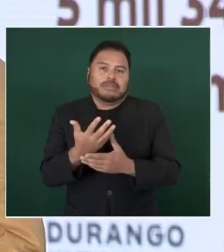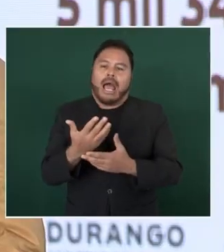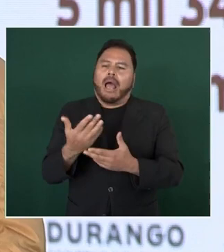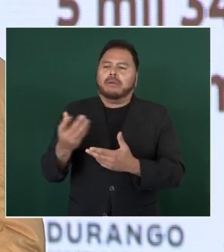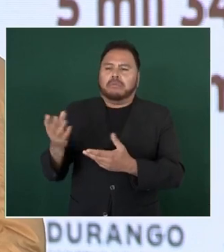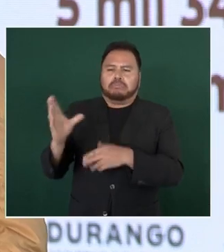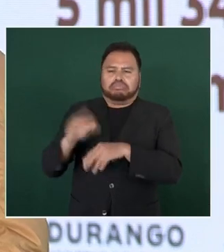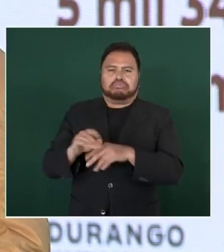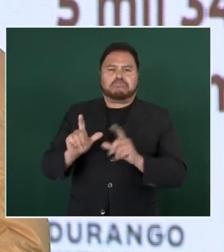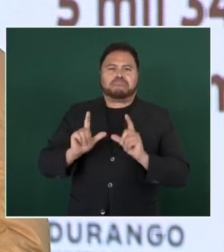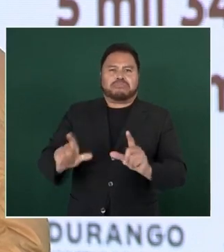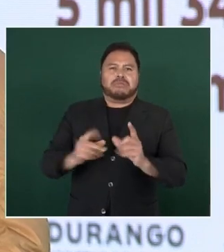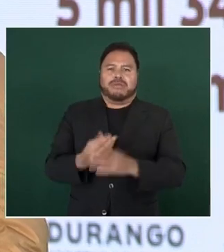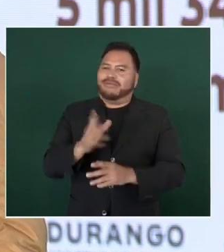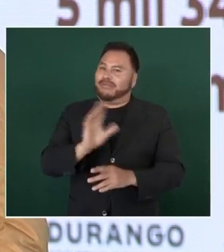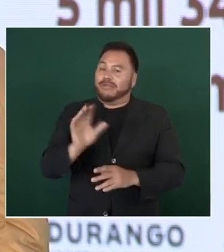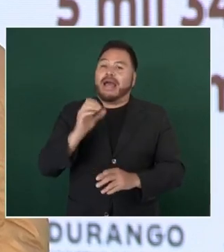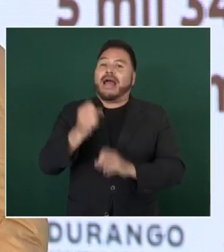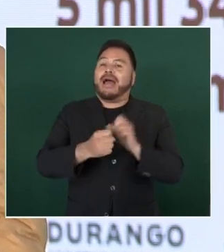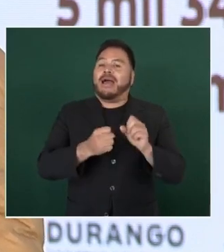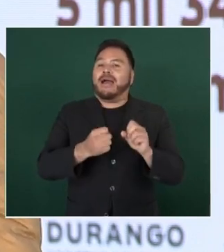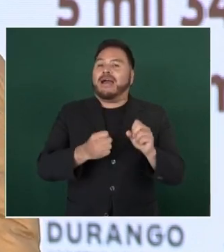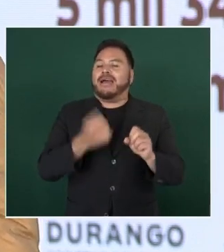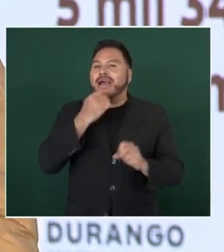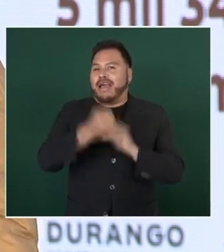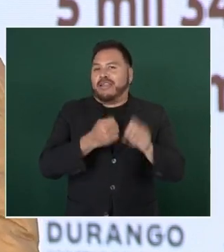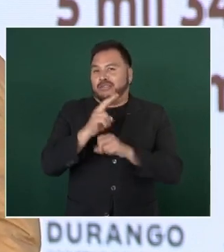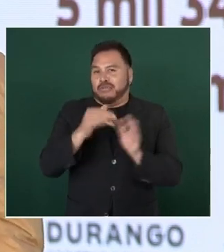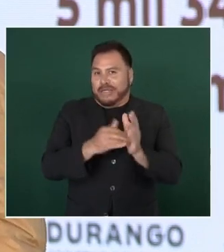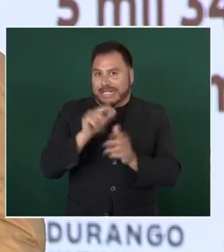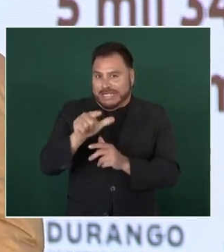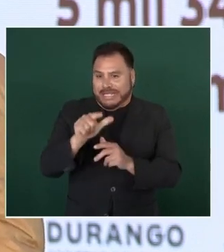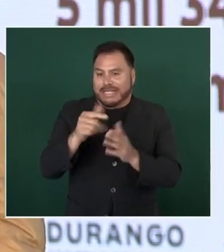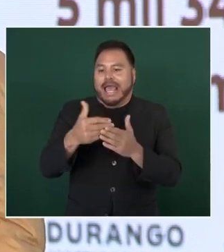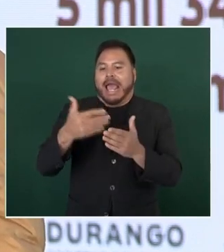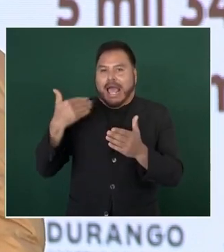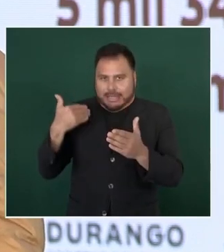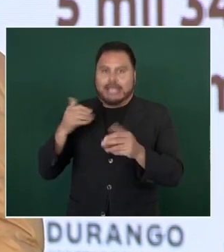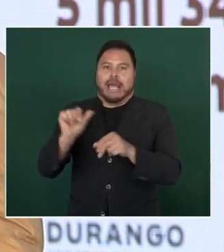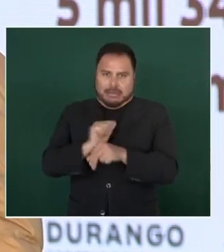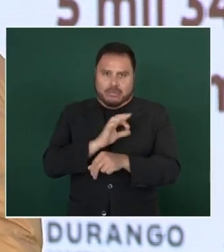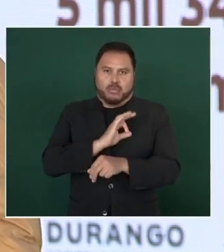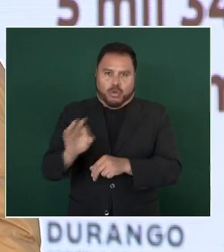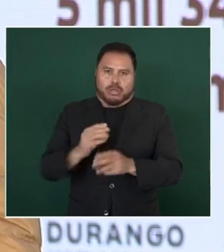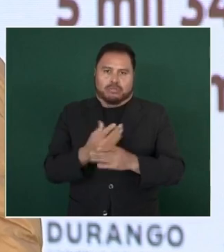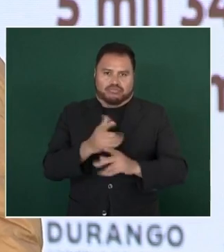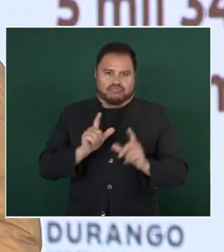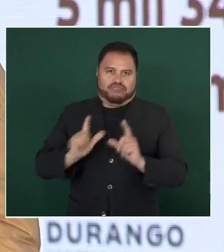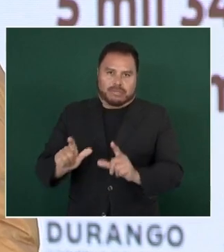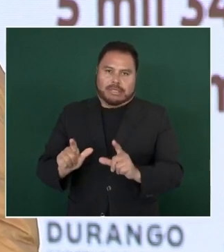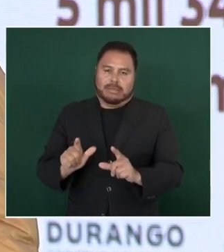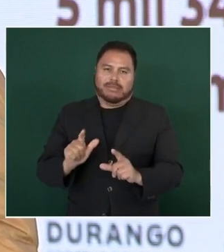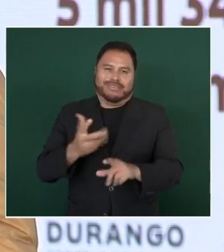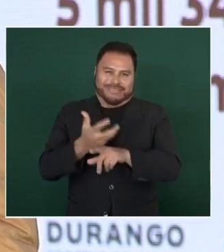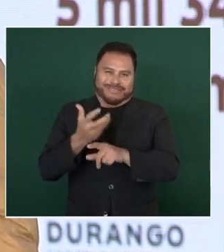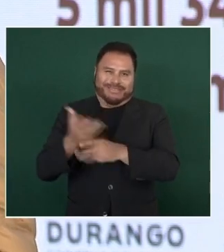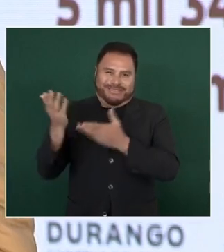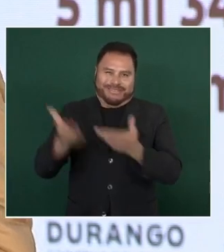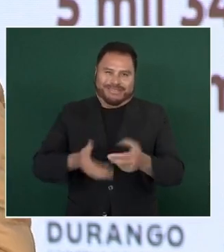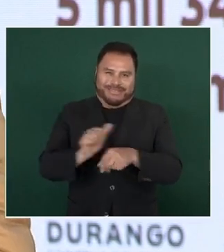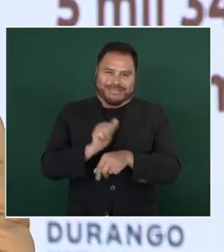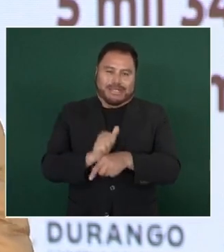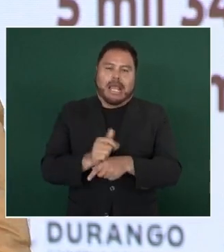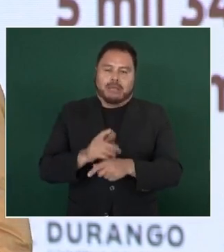anteriores a 2017. Y decir que se paga por este servicio, por